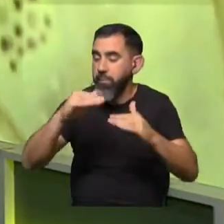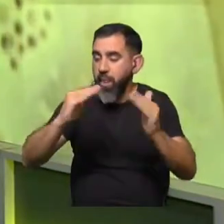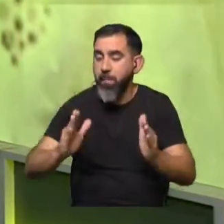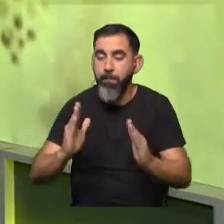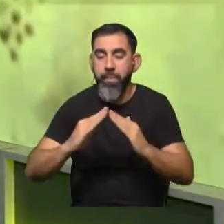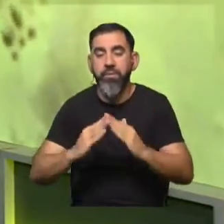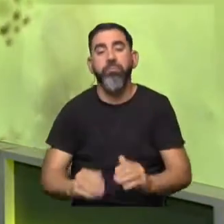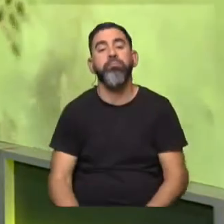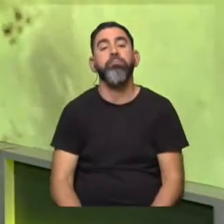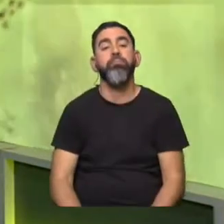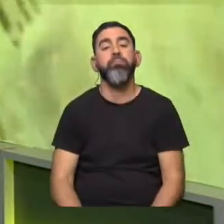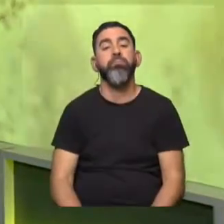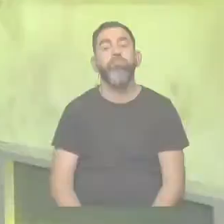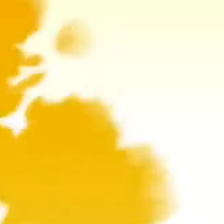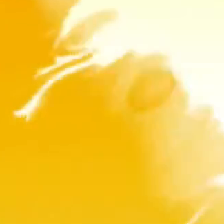volvemos.